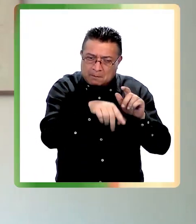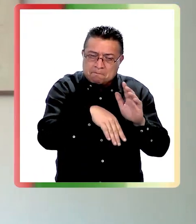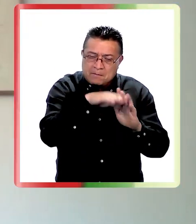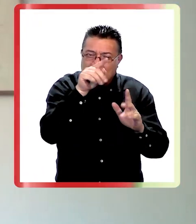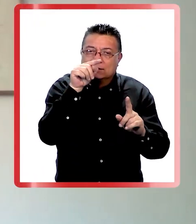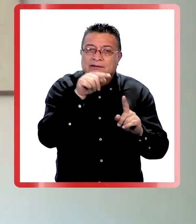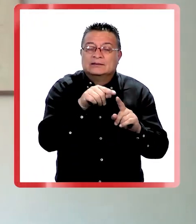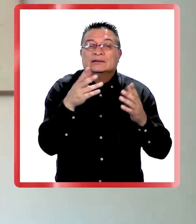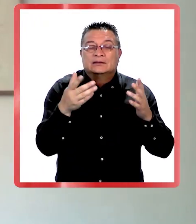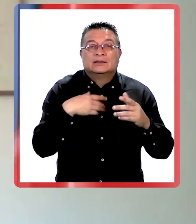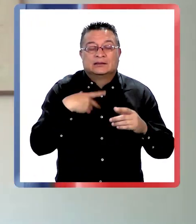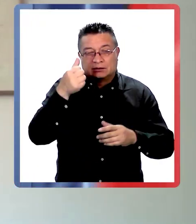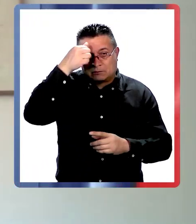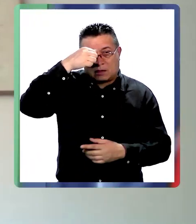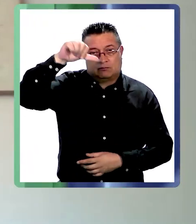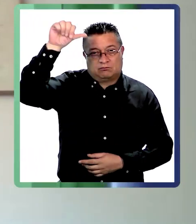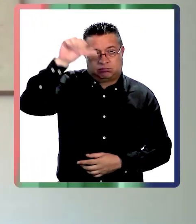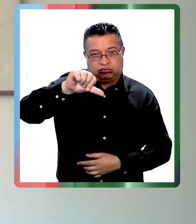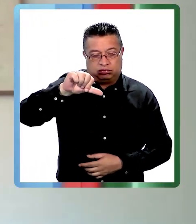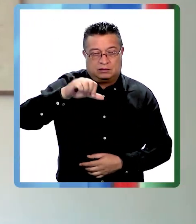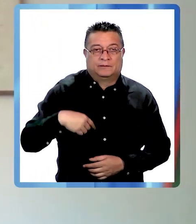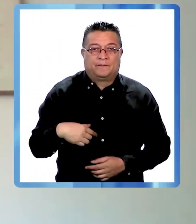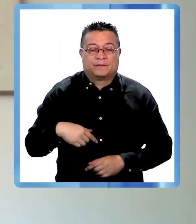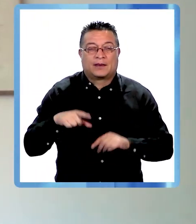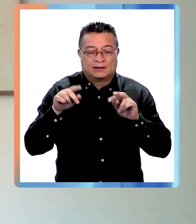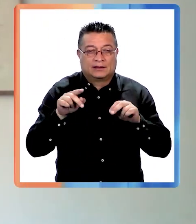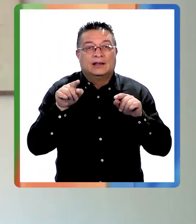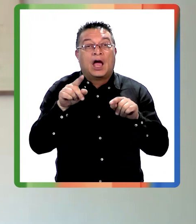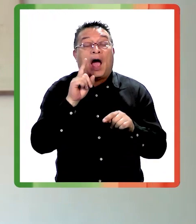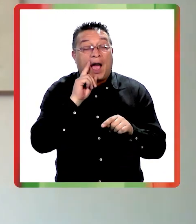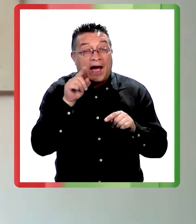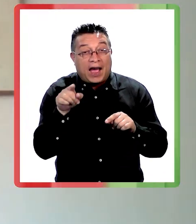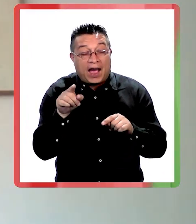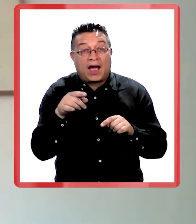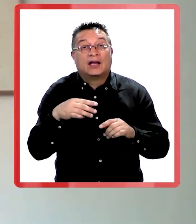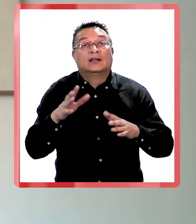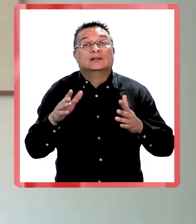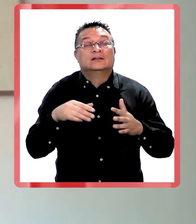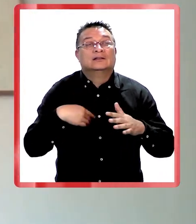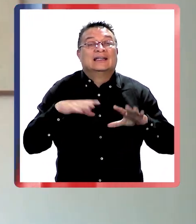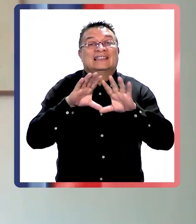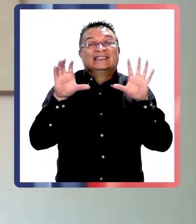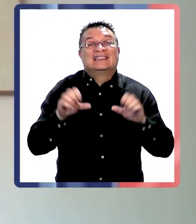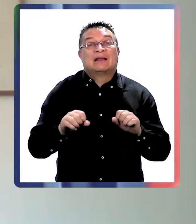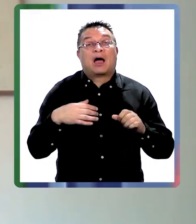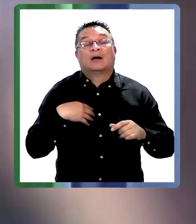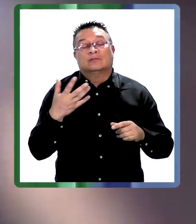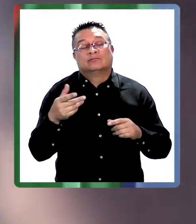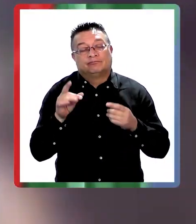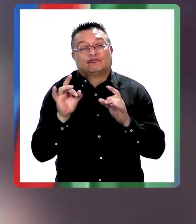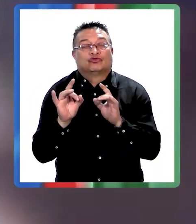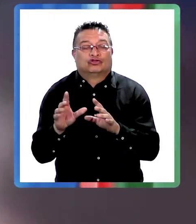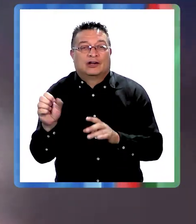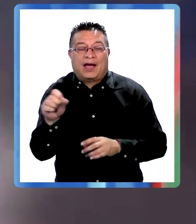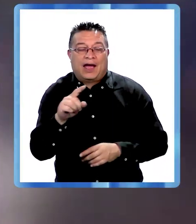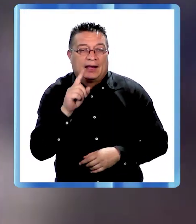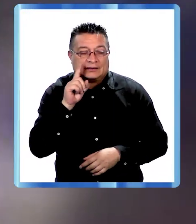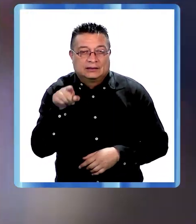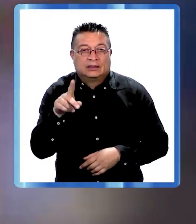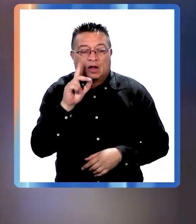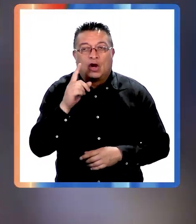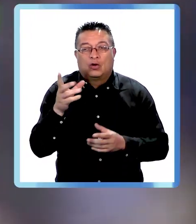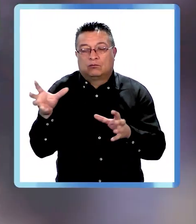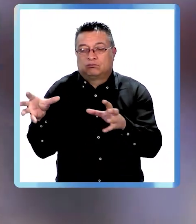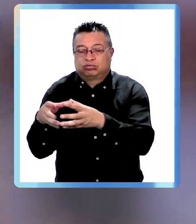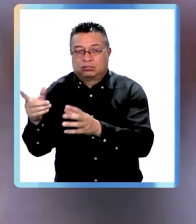ya en la pena, ¿ya? Tenemos regímenes que más bien son punitivistas, ¿no es cierto? Tienen una